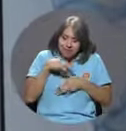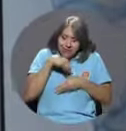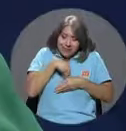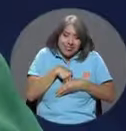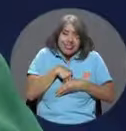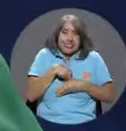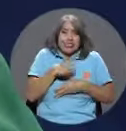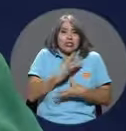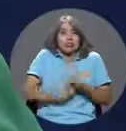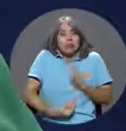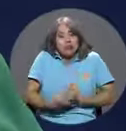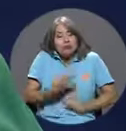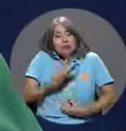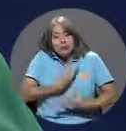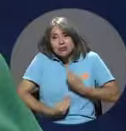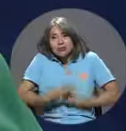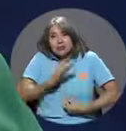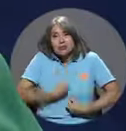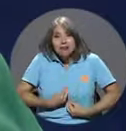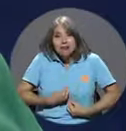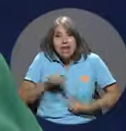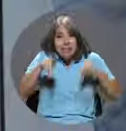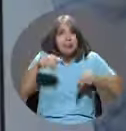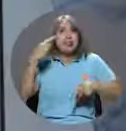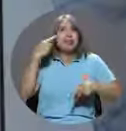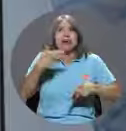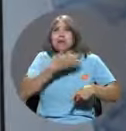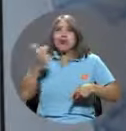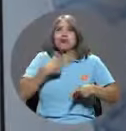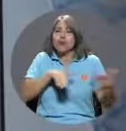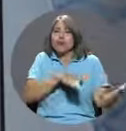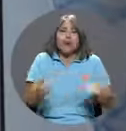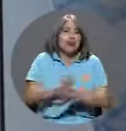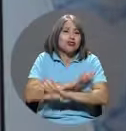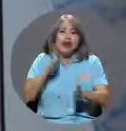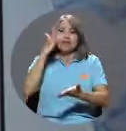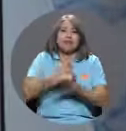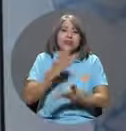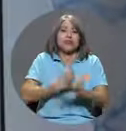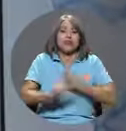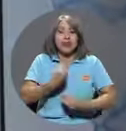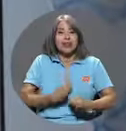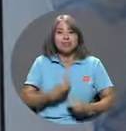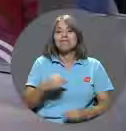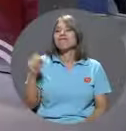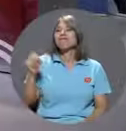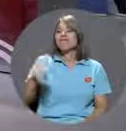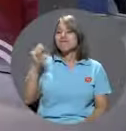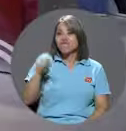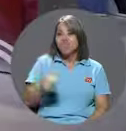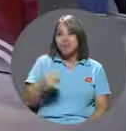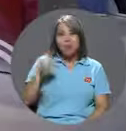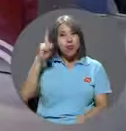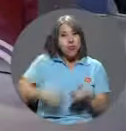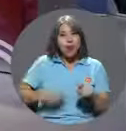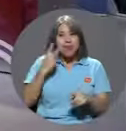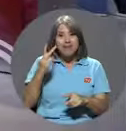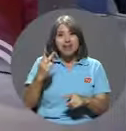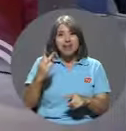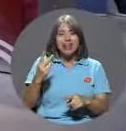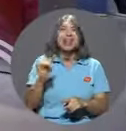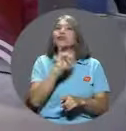la muerte es la única salida que ve para dejar de sufrir. Realmente no ve, no puede. No. Hay una visión de túnel donde toda la